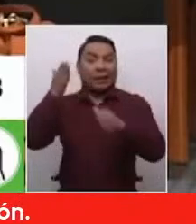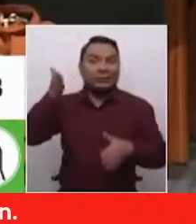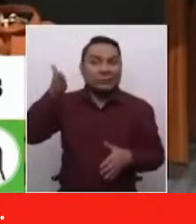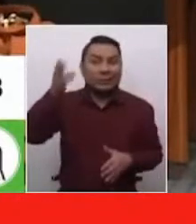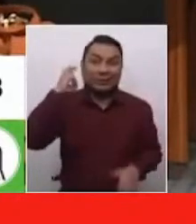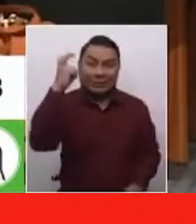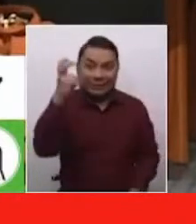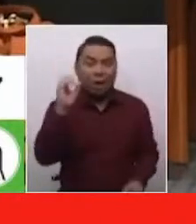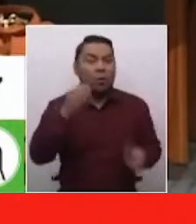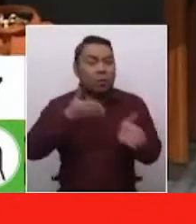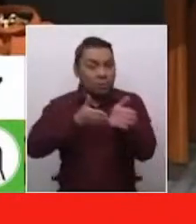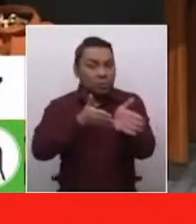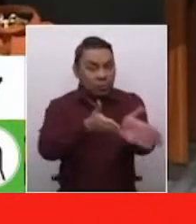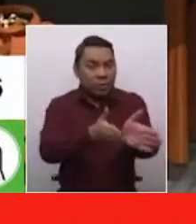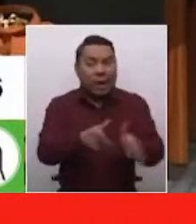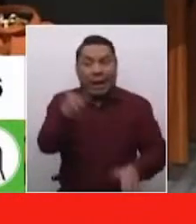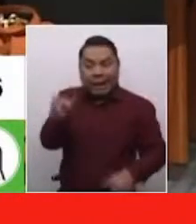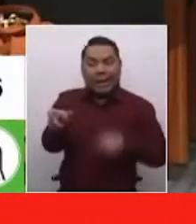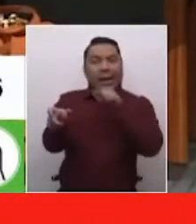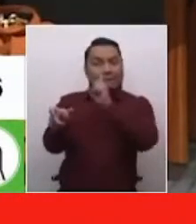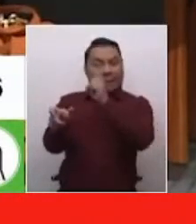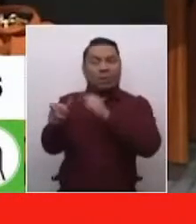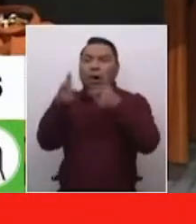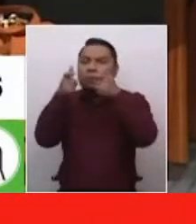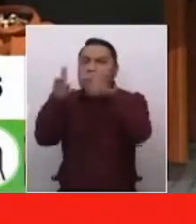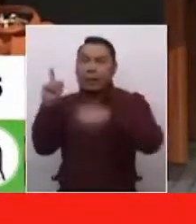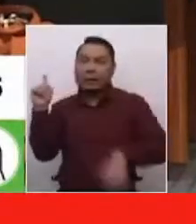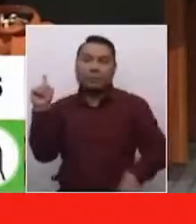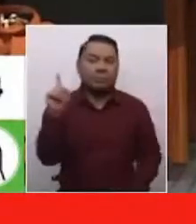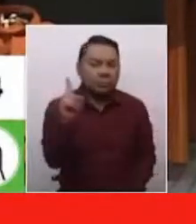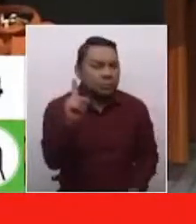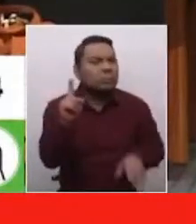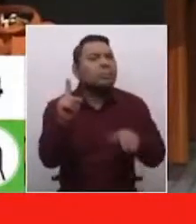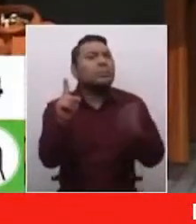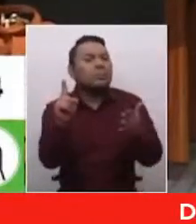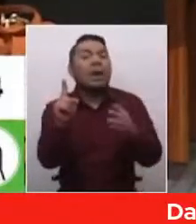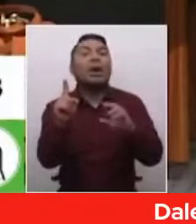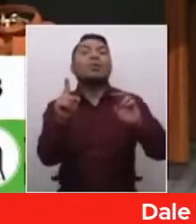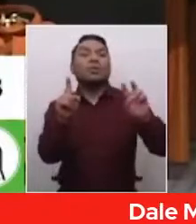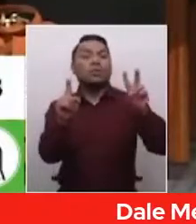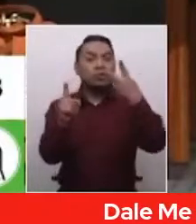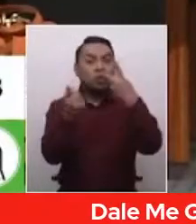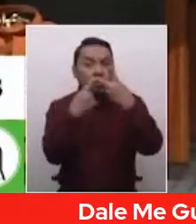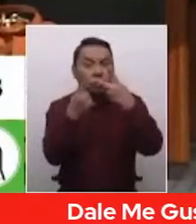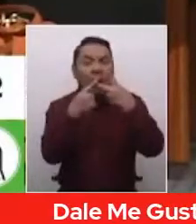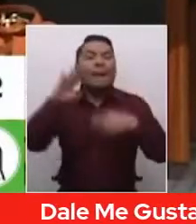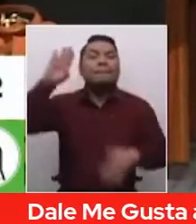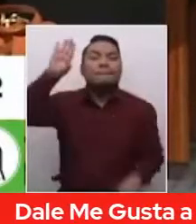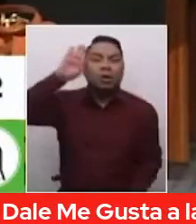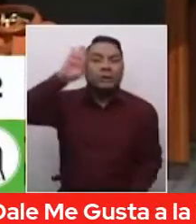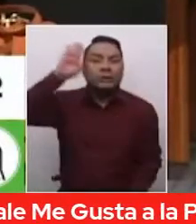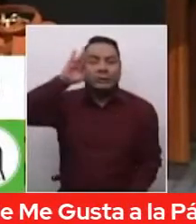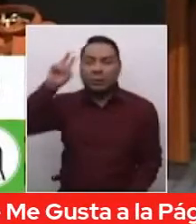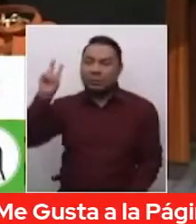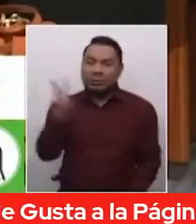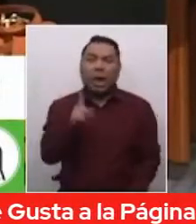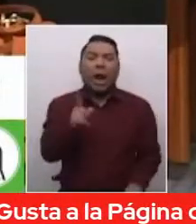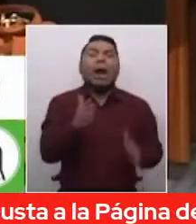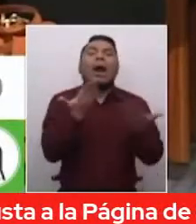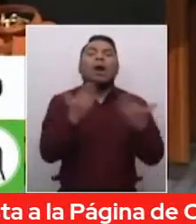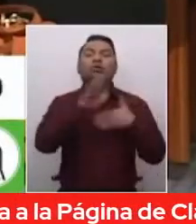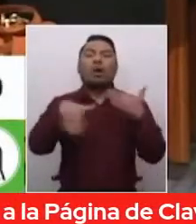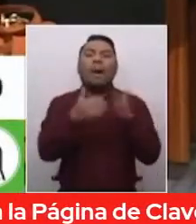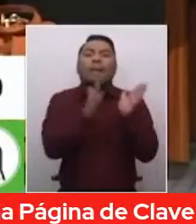eléctrico o del Metropolitano mismo, y luego ya interviene la policía. O sea, ese es el protocolo que